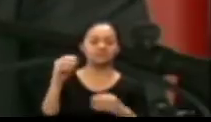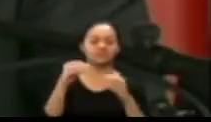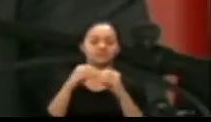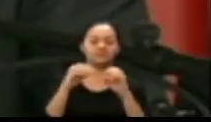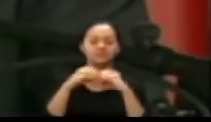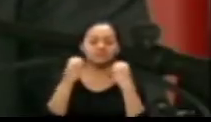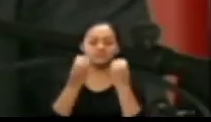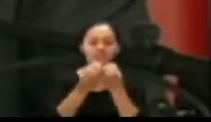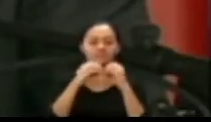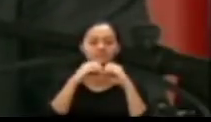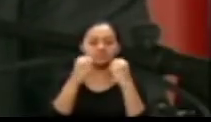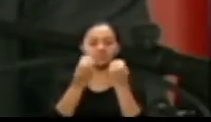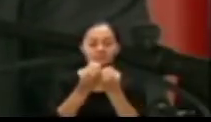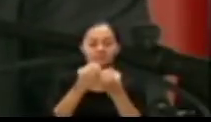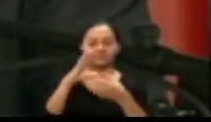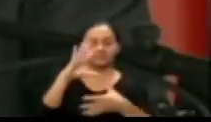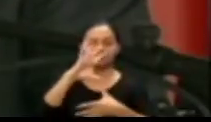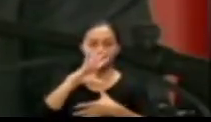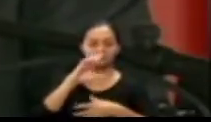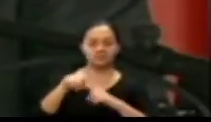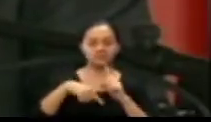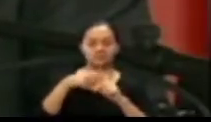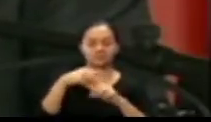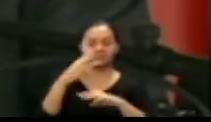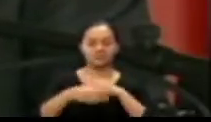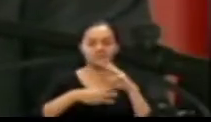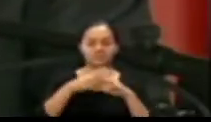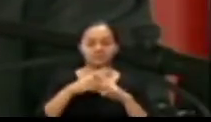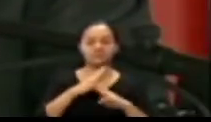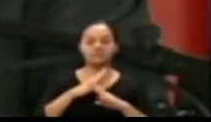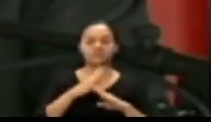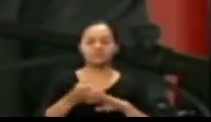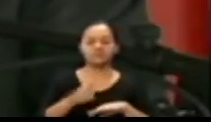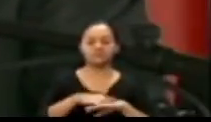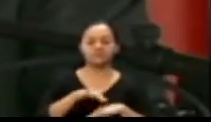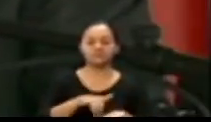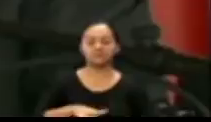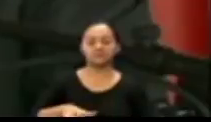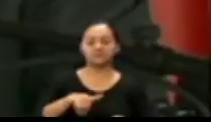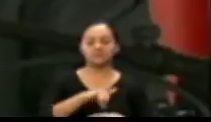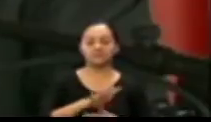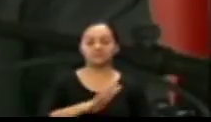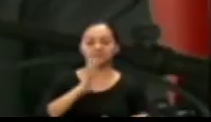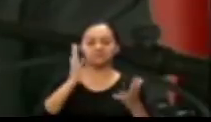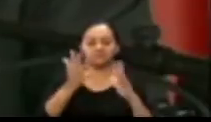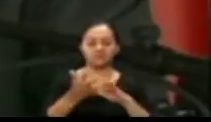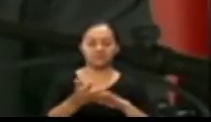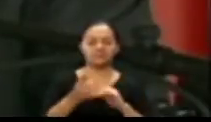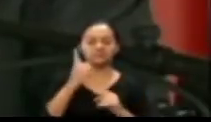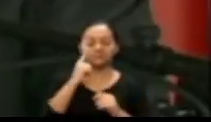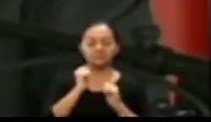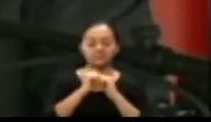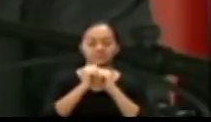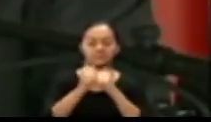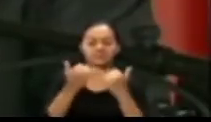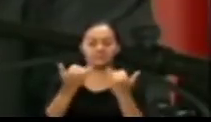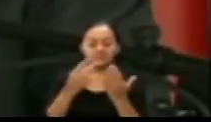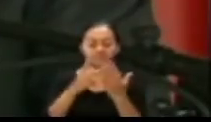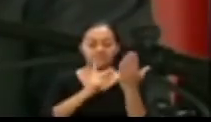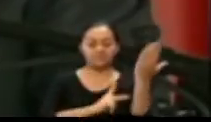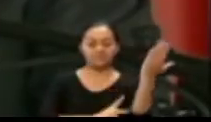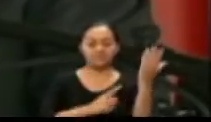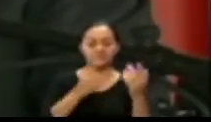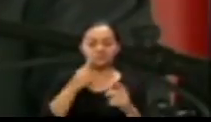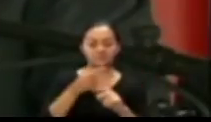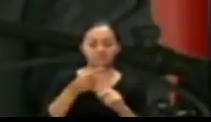organizaciones progresistas de América y del mundo para hablar de estas democracias en revolución. Y para acompañarme en este programa